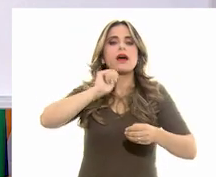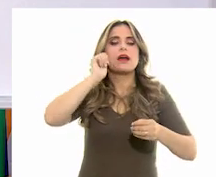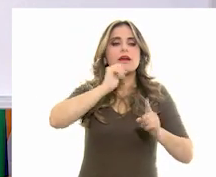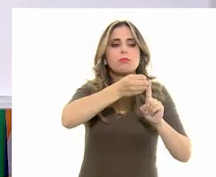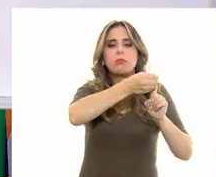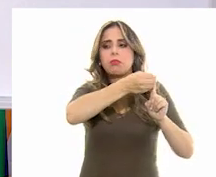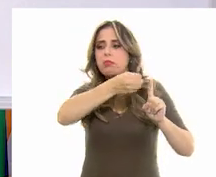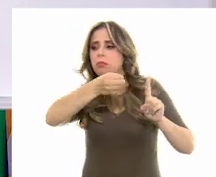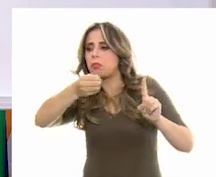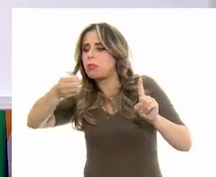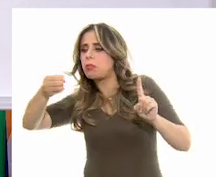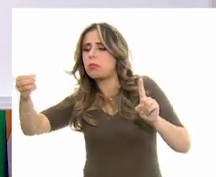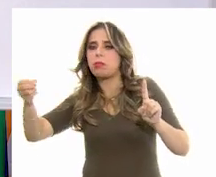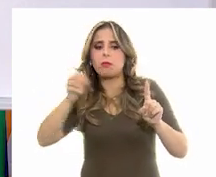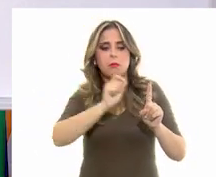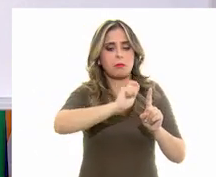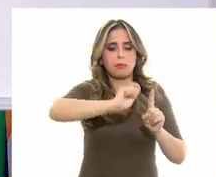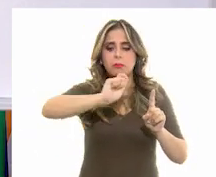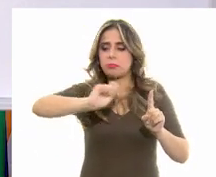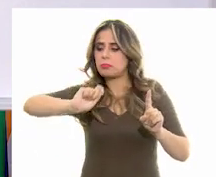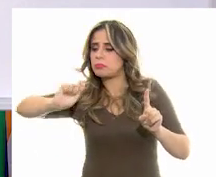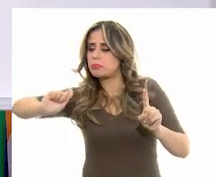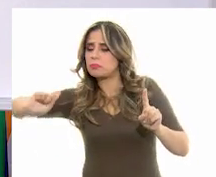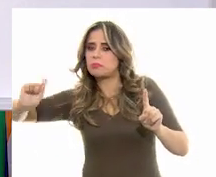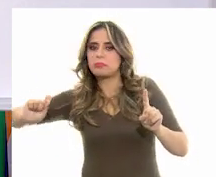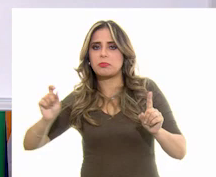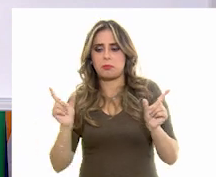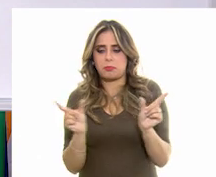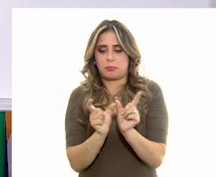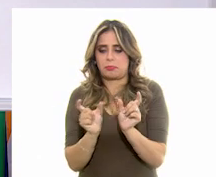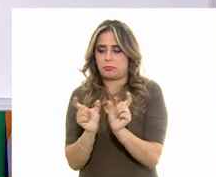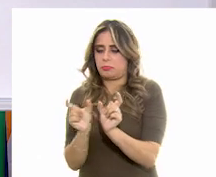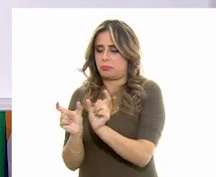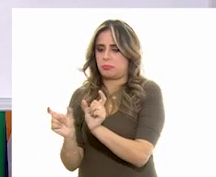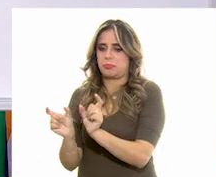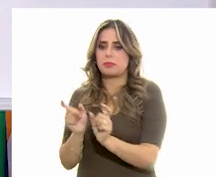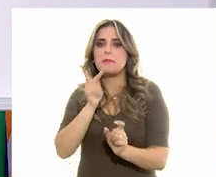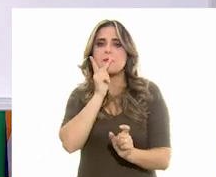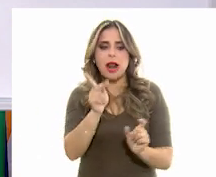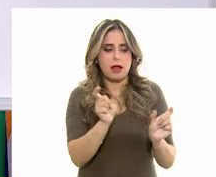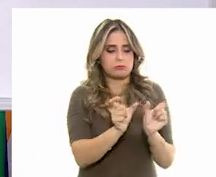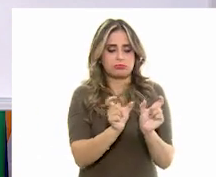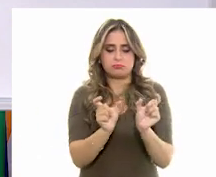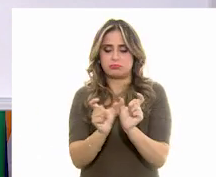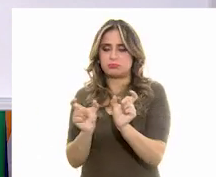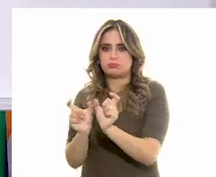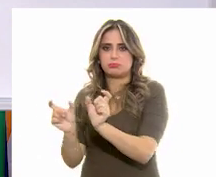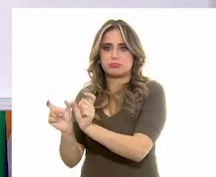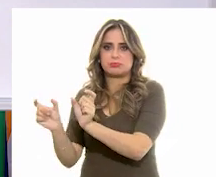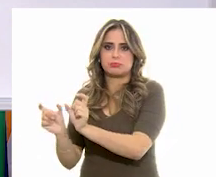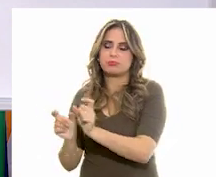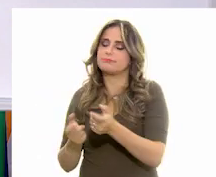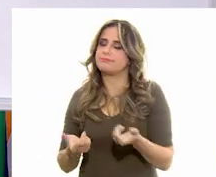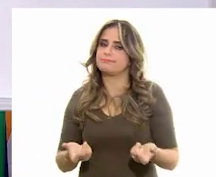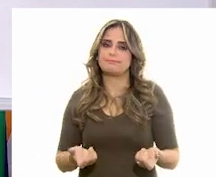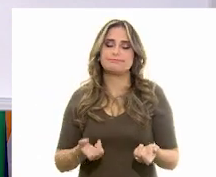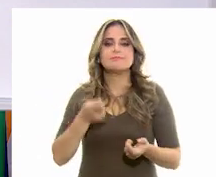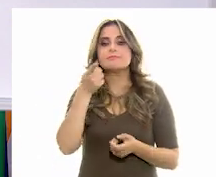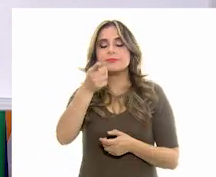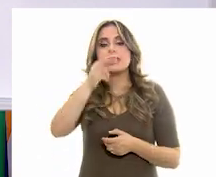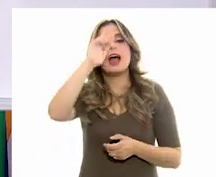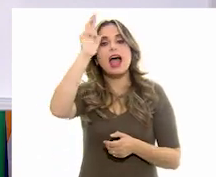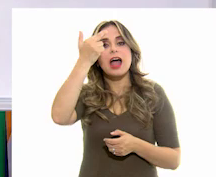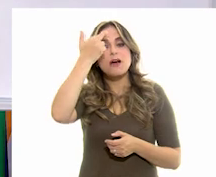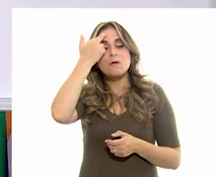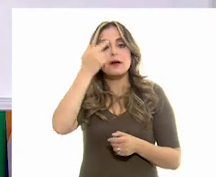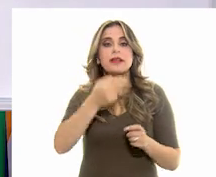este proceso y juntamos las palabras cortas con las largas, porque acuérdate que hablamos